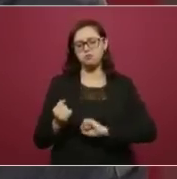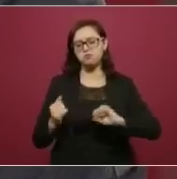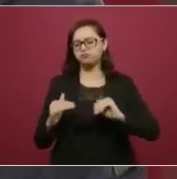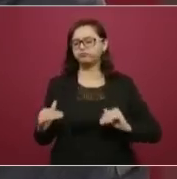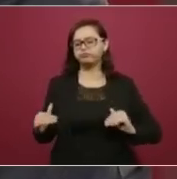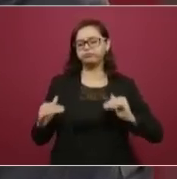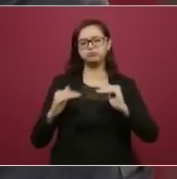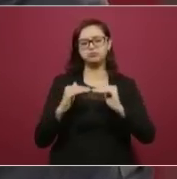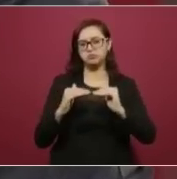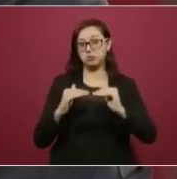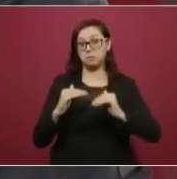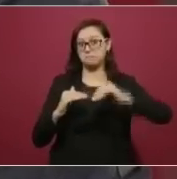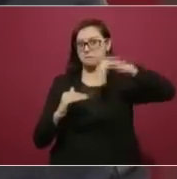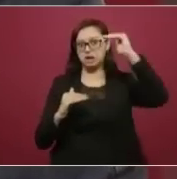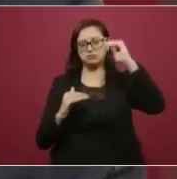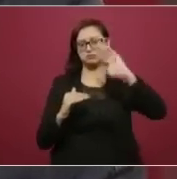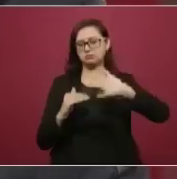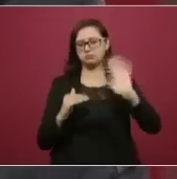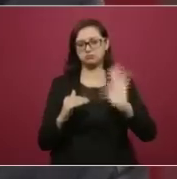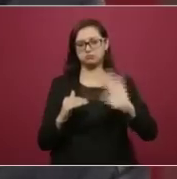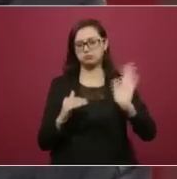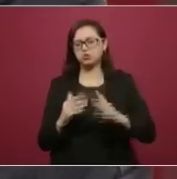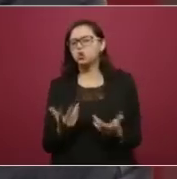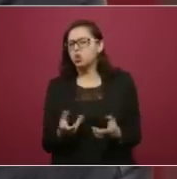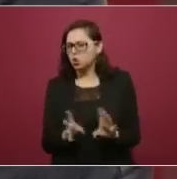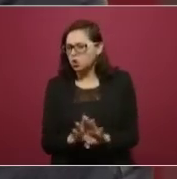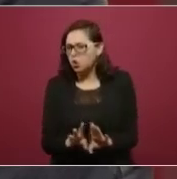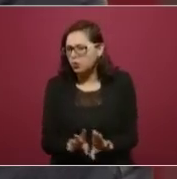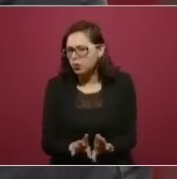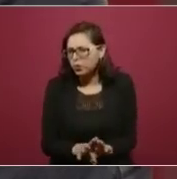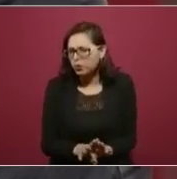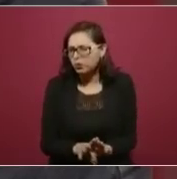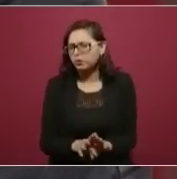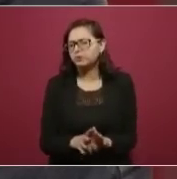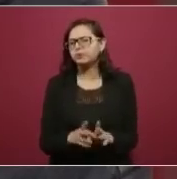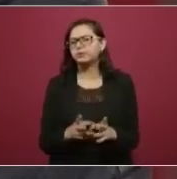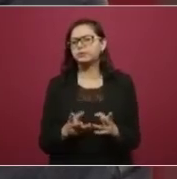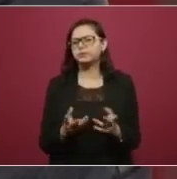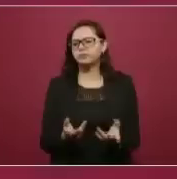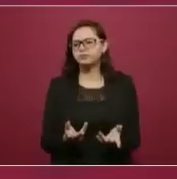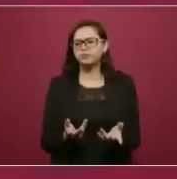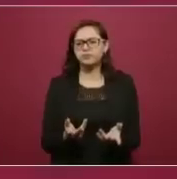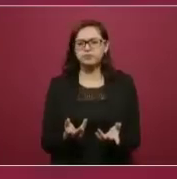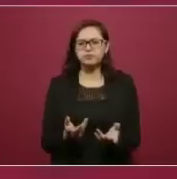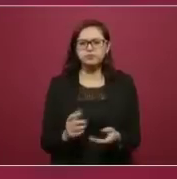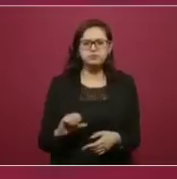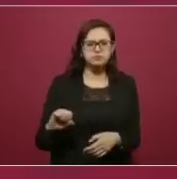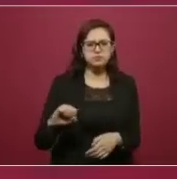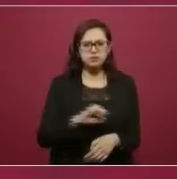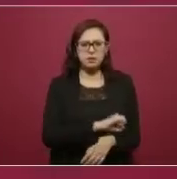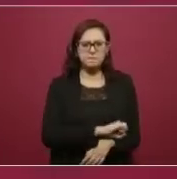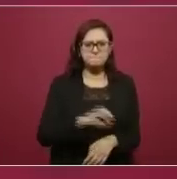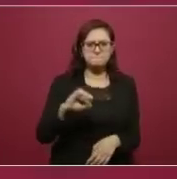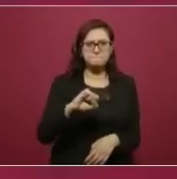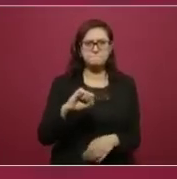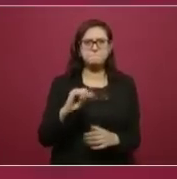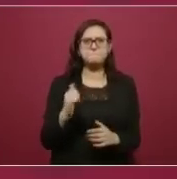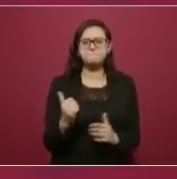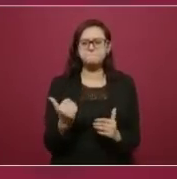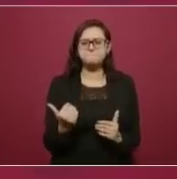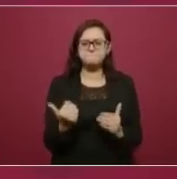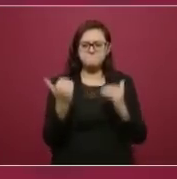se le está haciendo para que no haya aumento en los precios